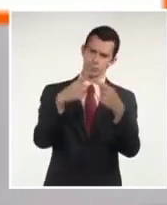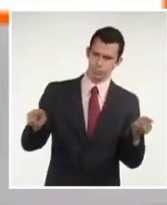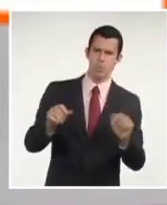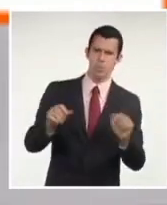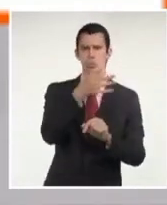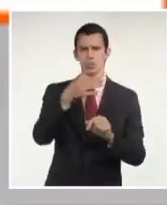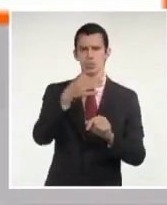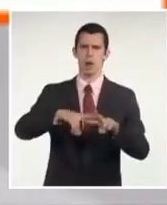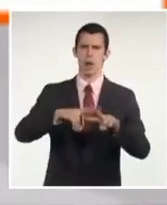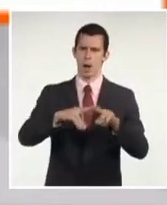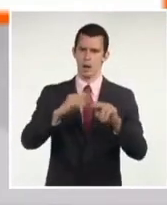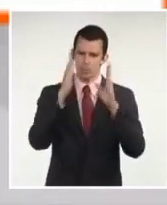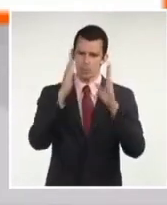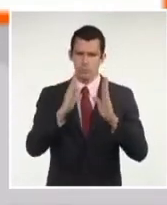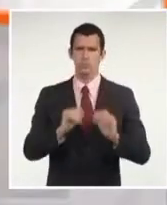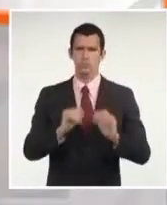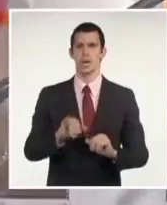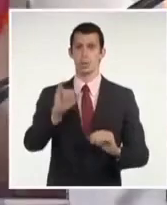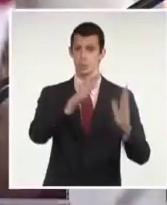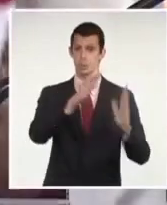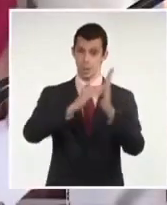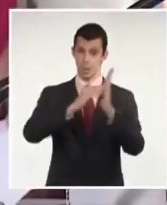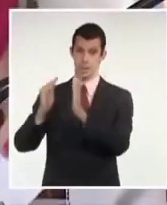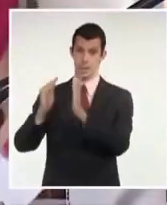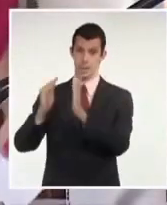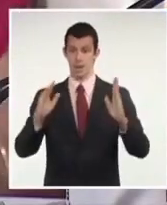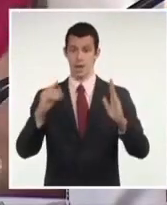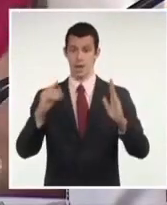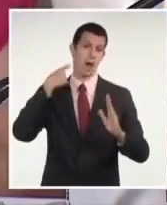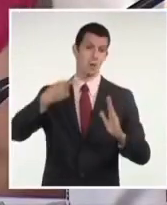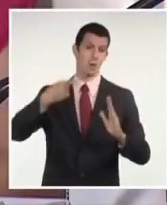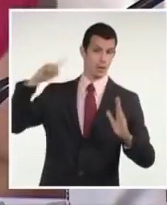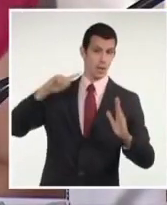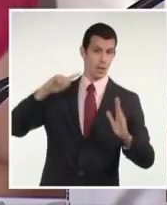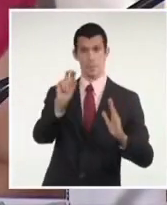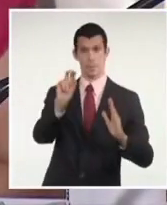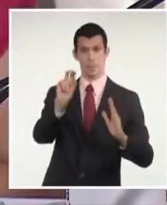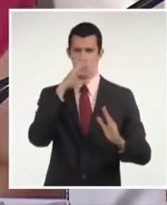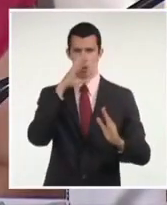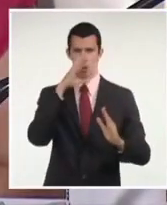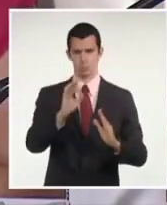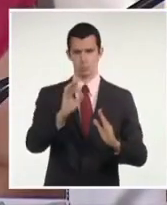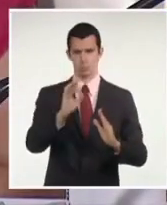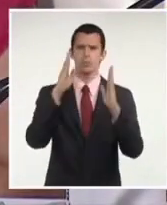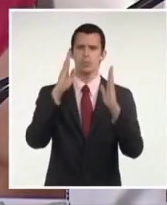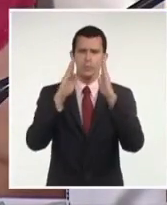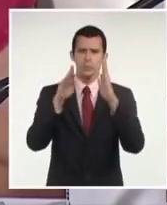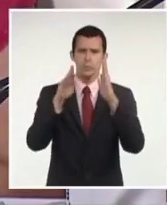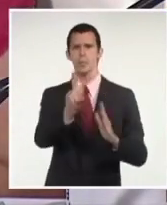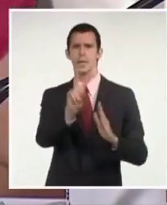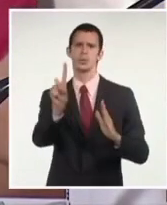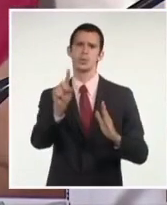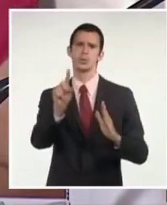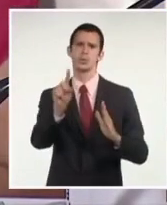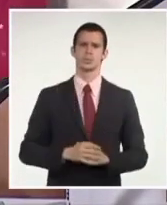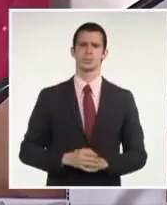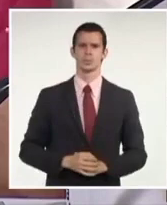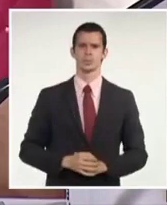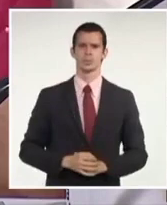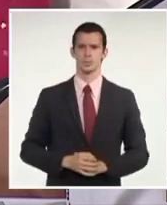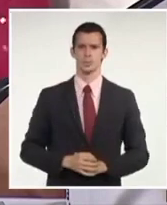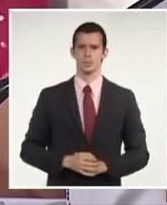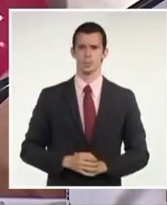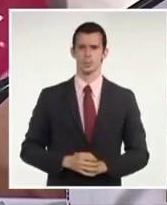Esto es este semestre, es decir, no incluye el 2020. La siguiente, ¿qué hemos